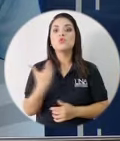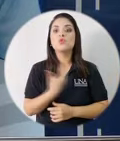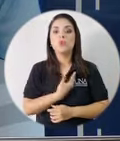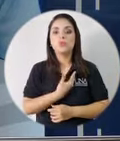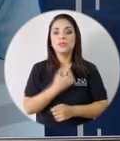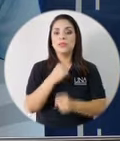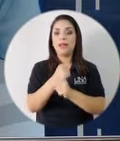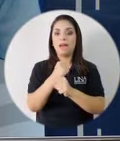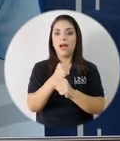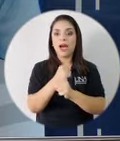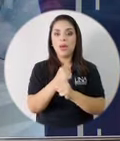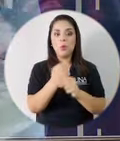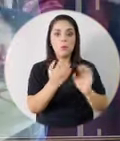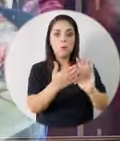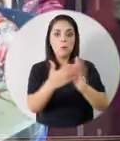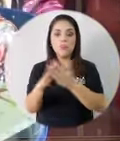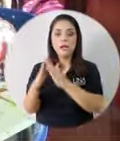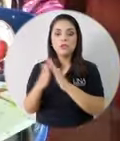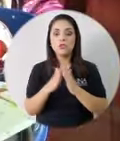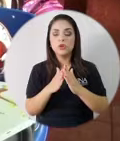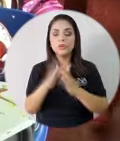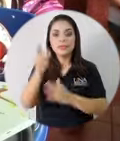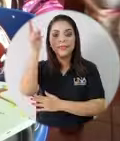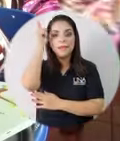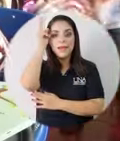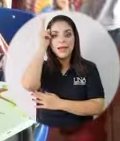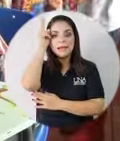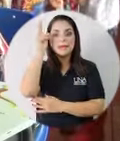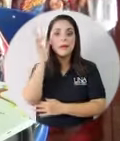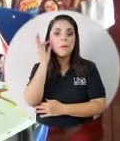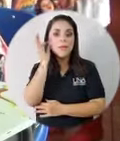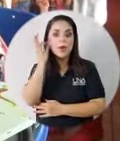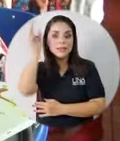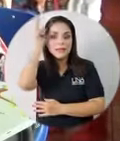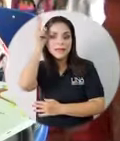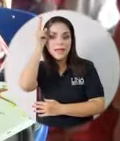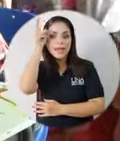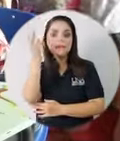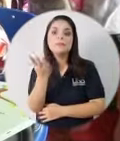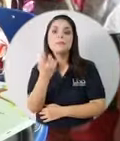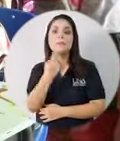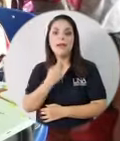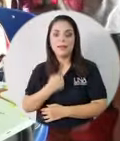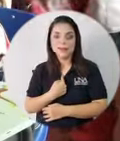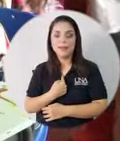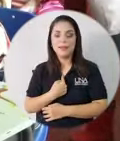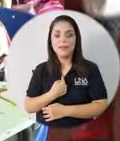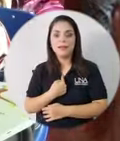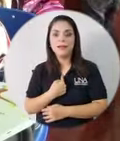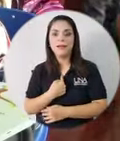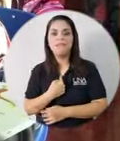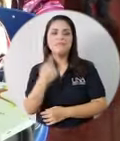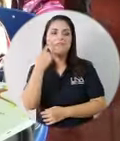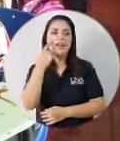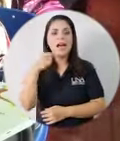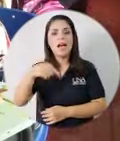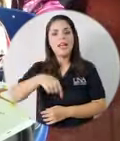que nosotros trabajando con poblaciones indígenas, mujeres indígenas nos decían,